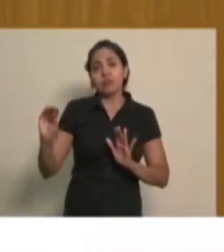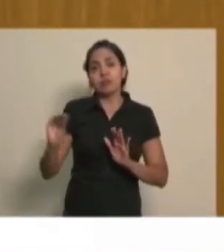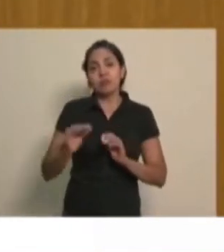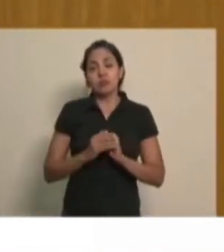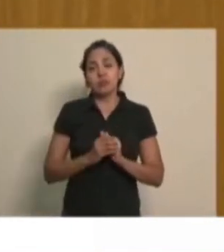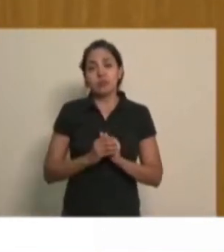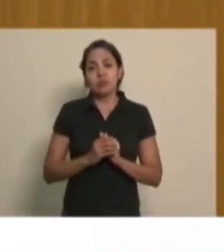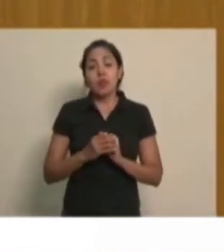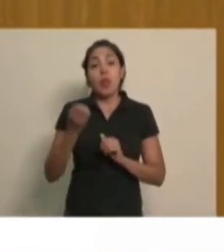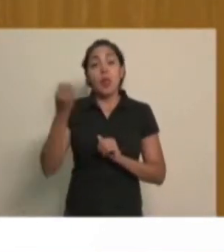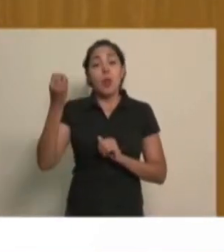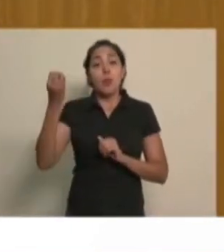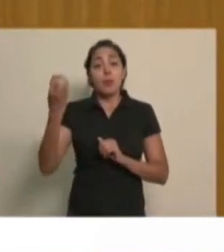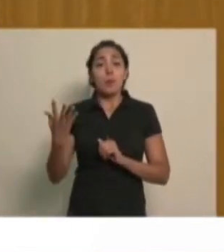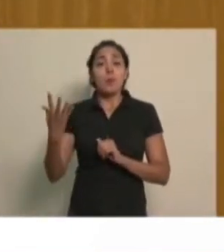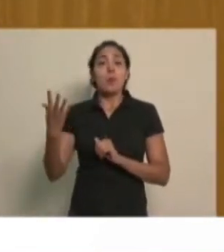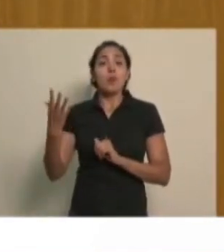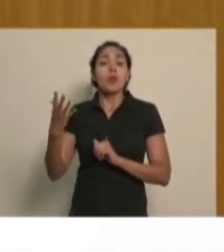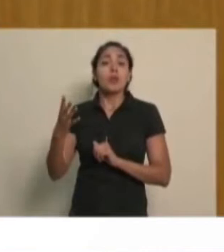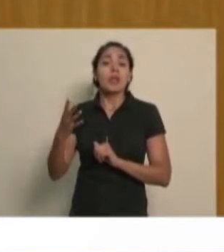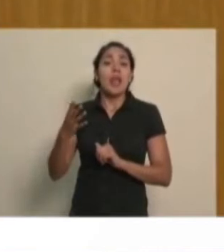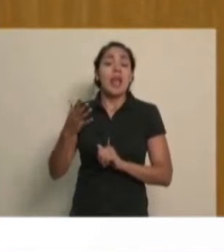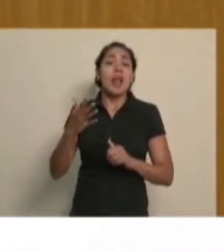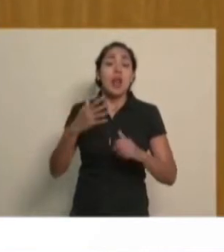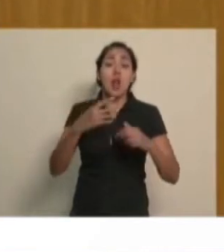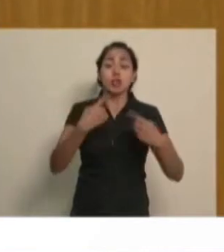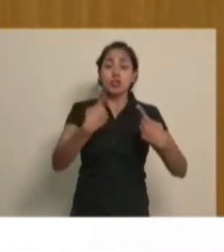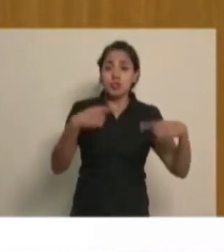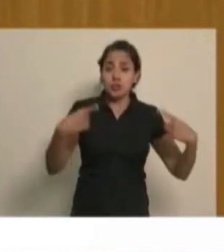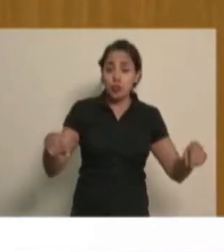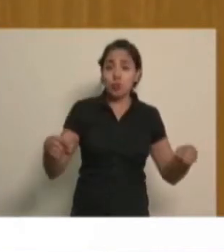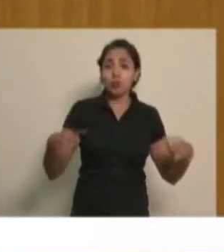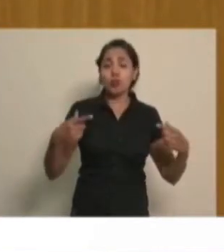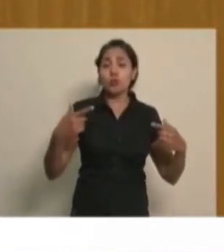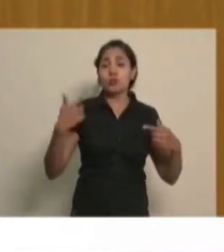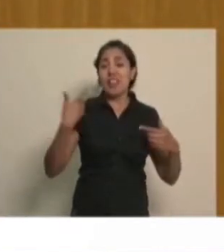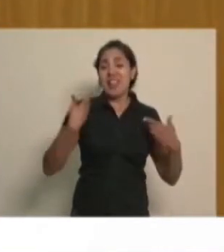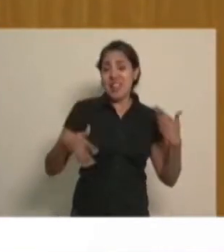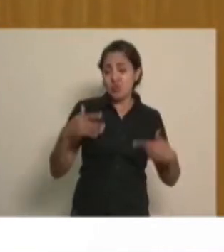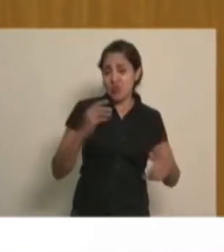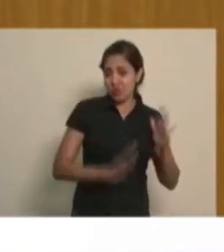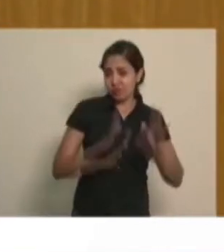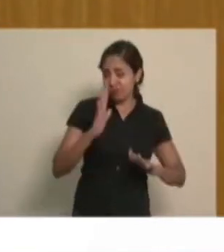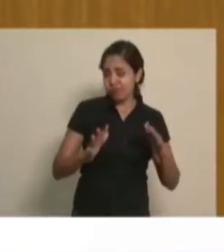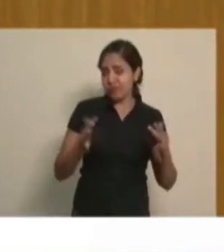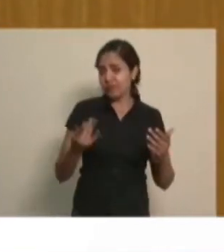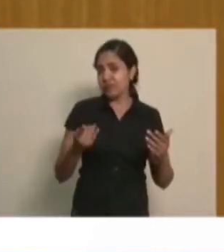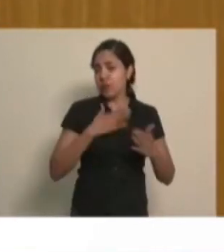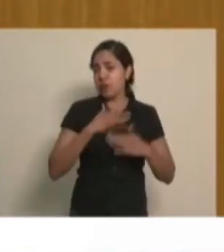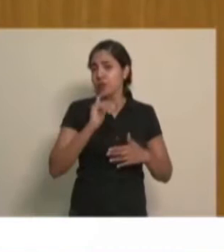indivisibilidad, porque el propietario de los recursos naturales es el Estado, elevándola de 14 por mil a 21 por mil,